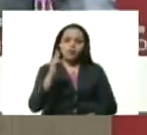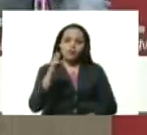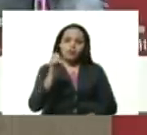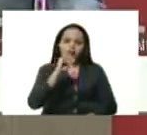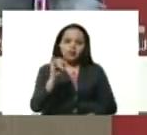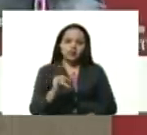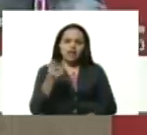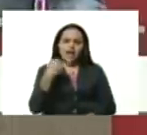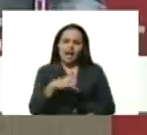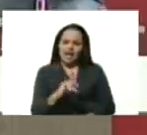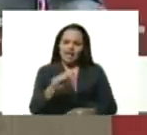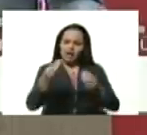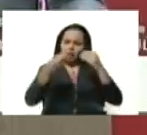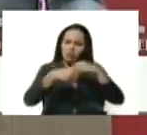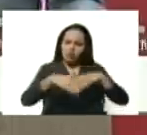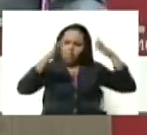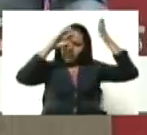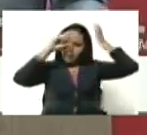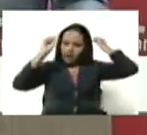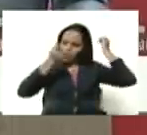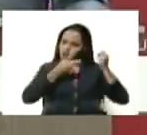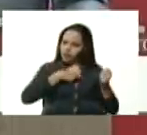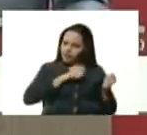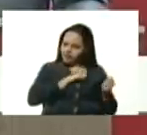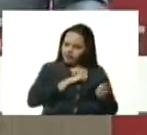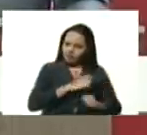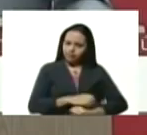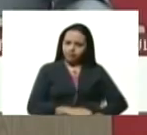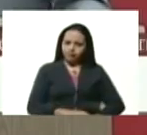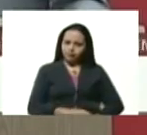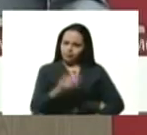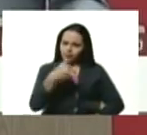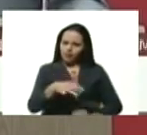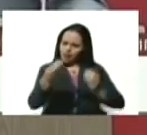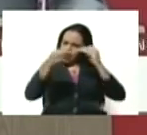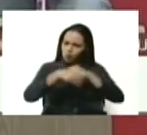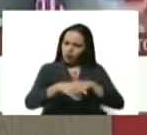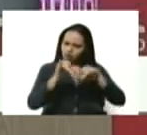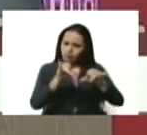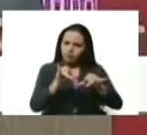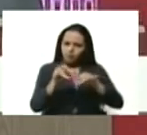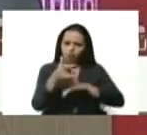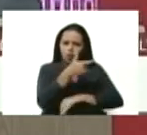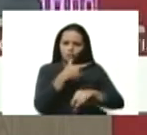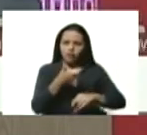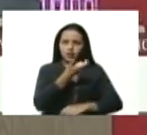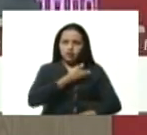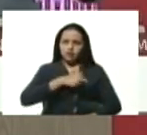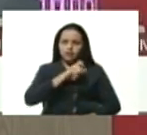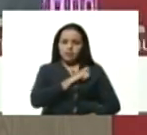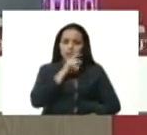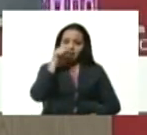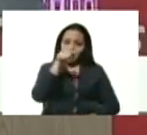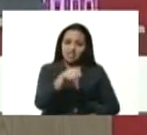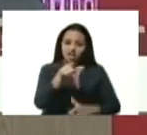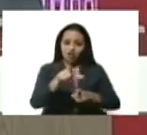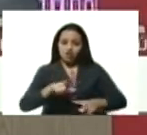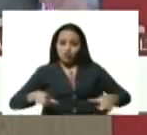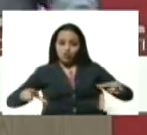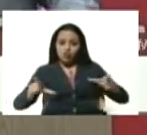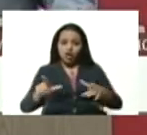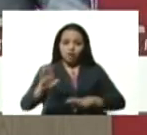embajador de España, está de acuerdo el gobierno de España con que en su sede, en la sede de